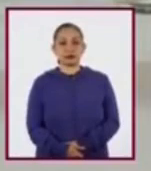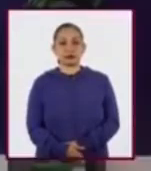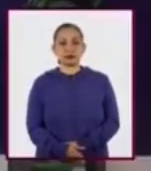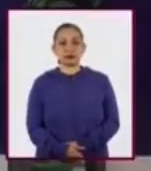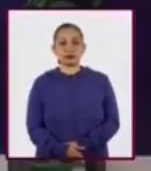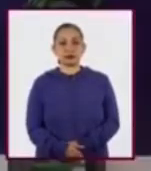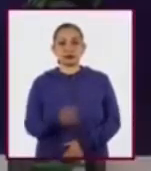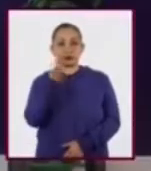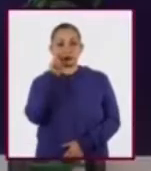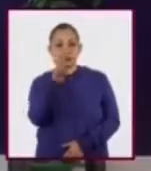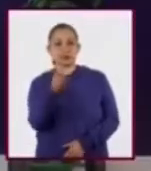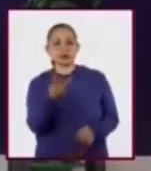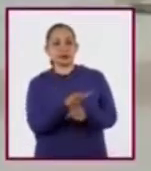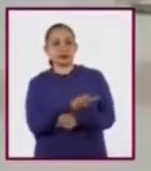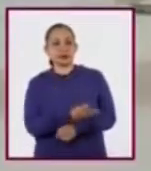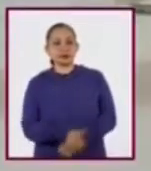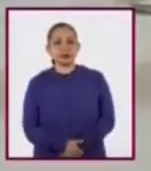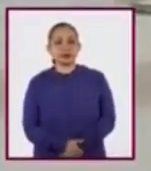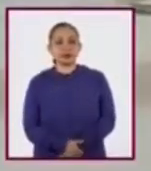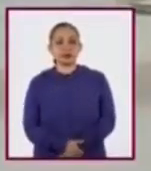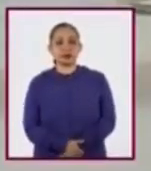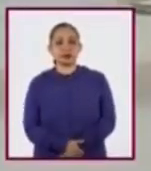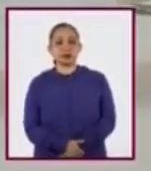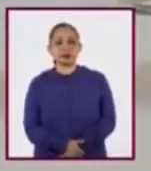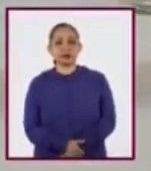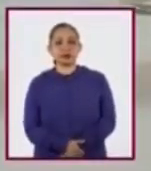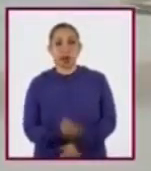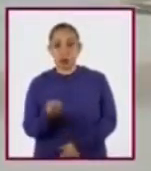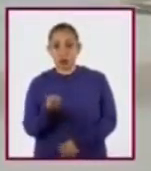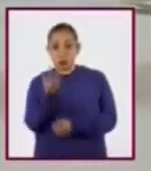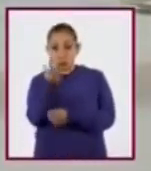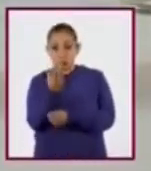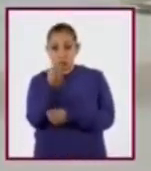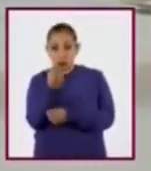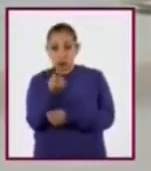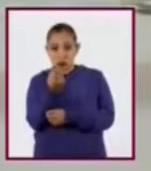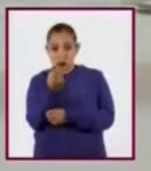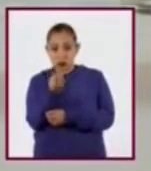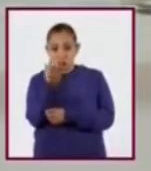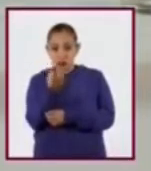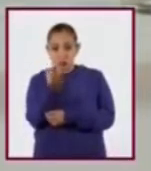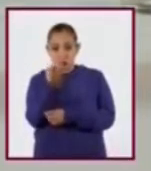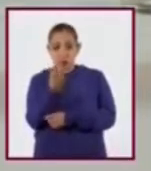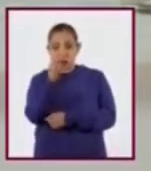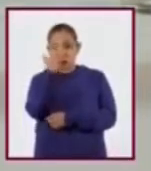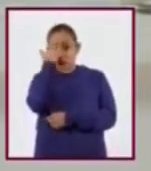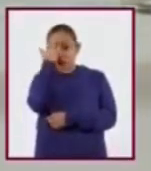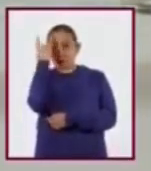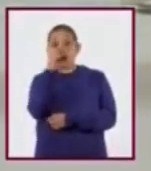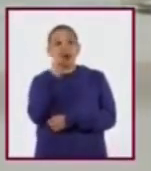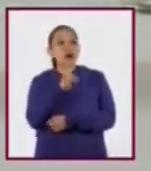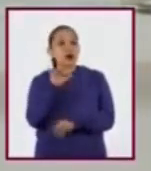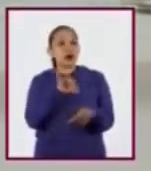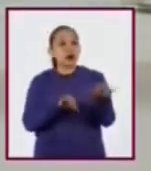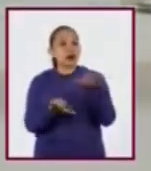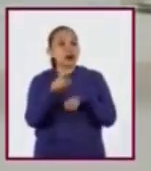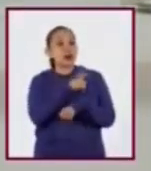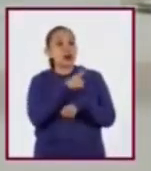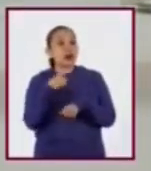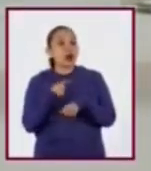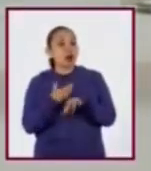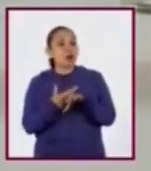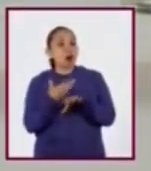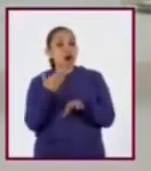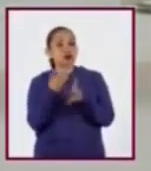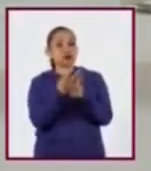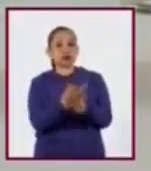y observemos si ya se encuentra encendido. Recuerden que para la experimentación debemos tener un poco